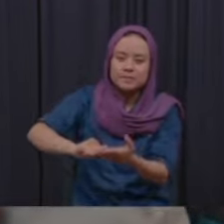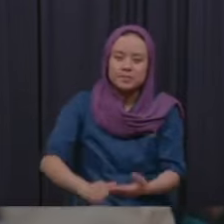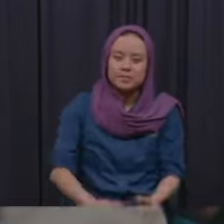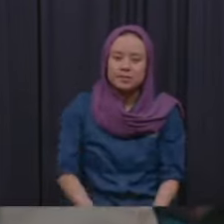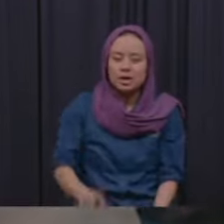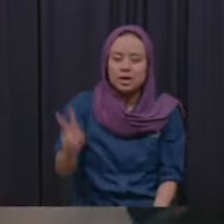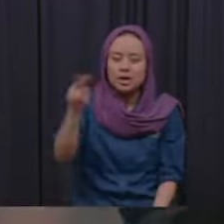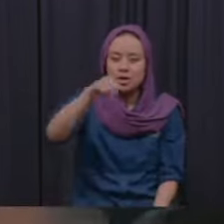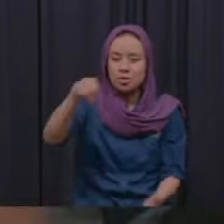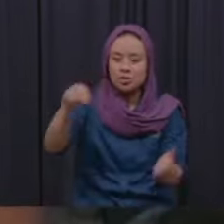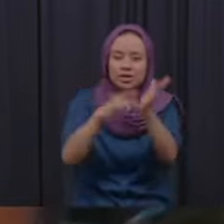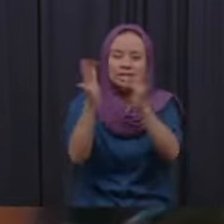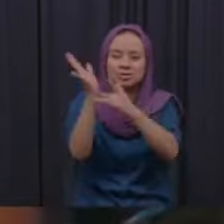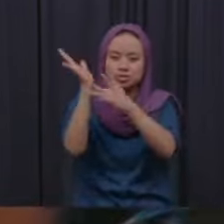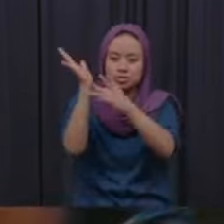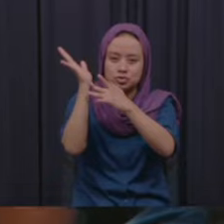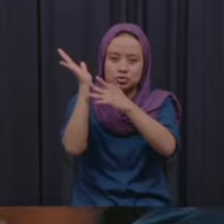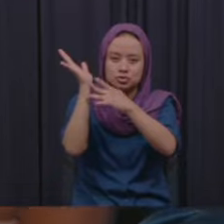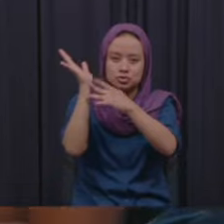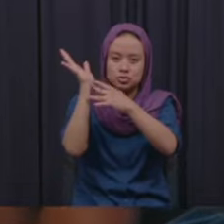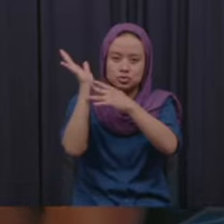en el nombre de Jesús.